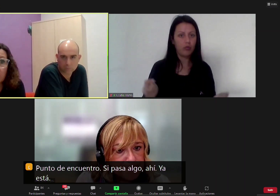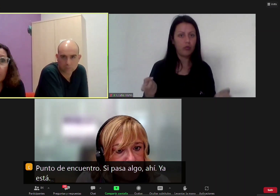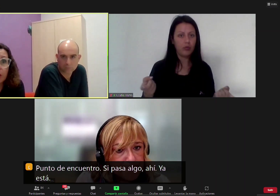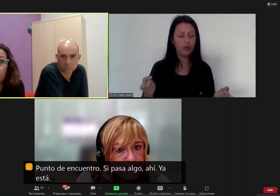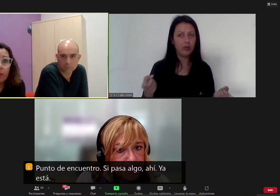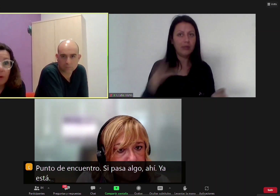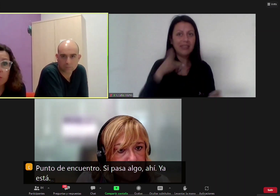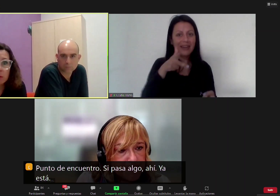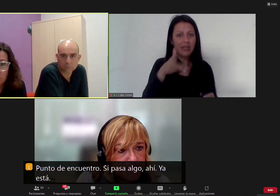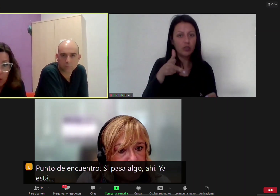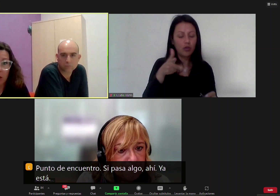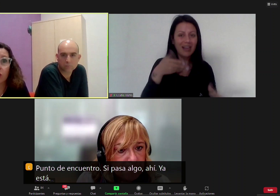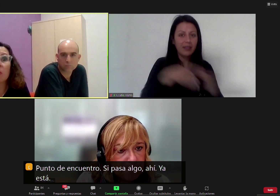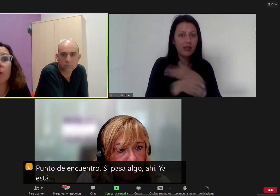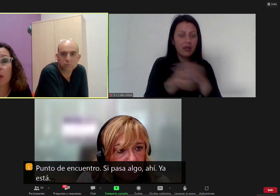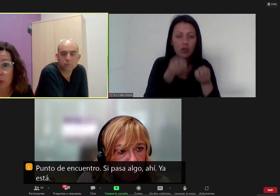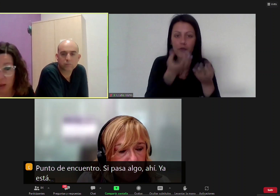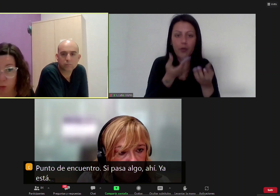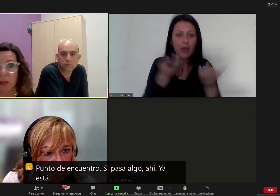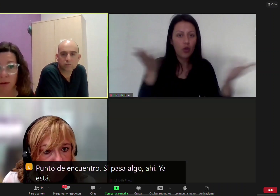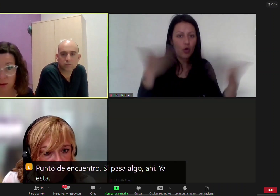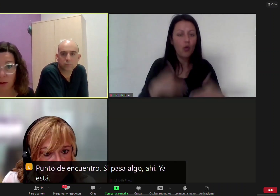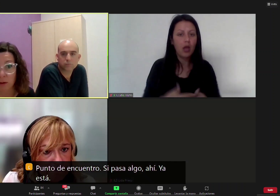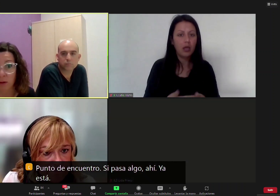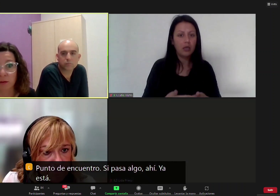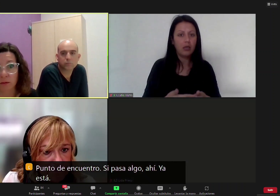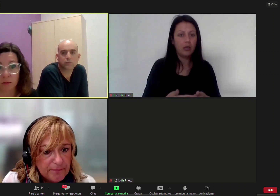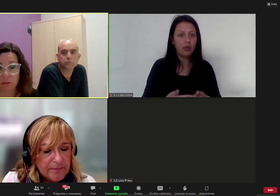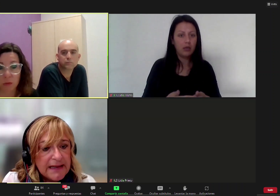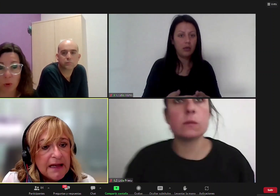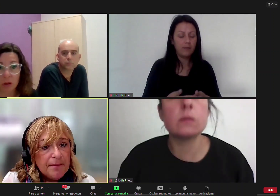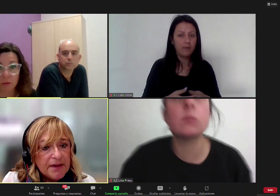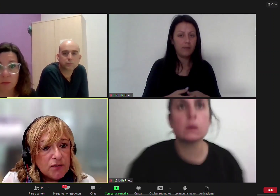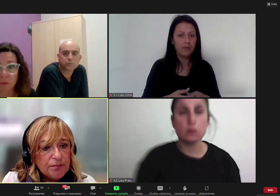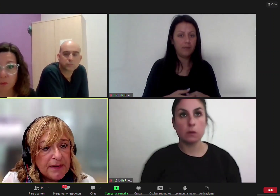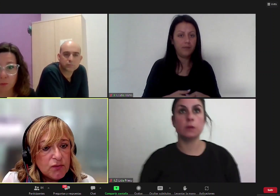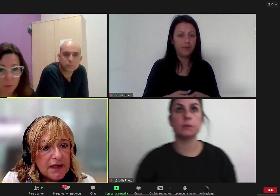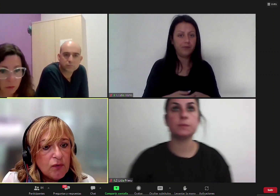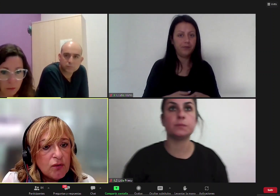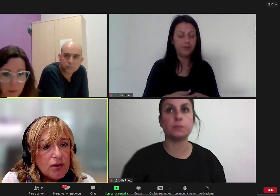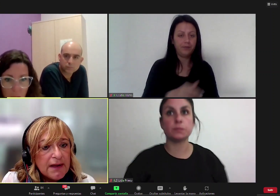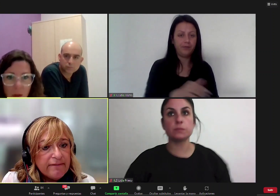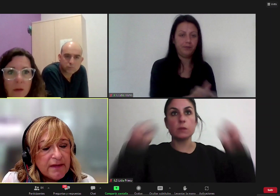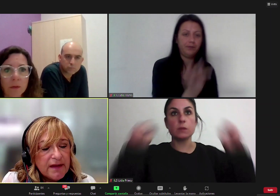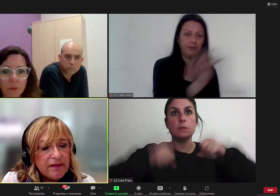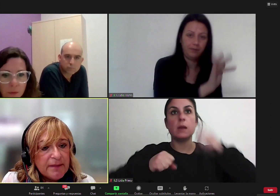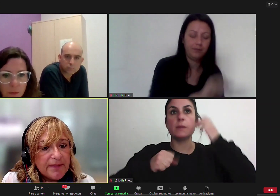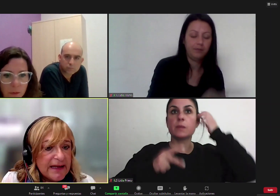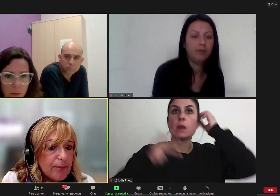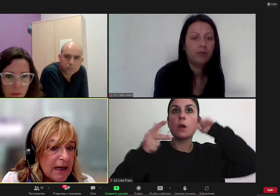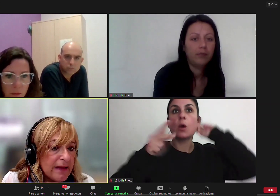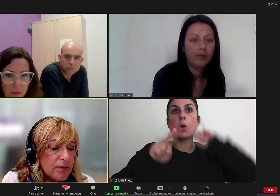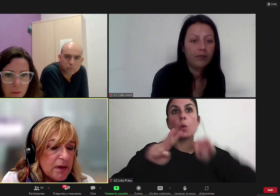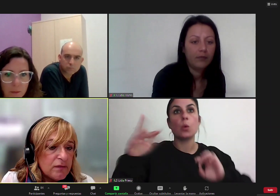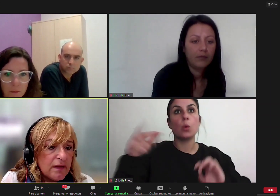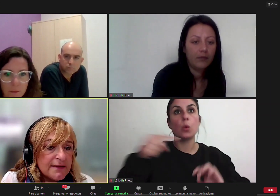derecho a ese tipo de acceso a información. Y no se me puede dar otra respuesta. Vale. Pregunta a Hugo. Dice que cree